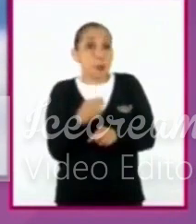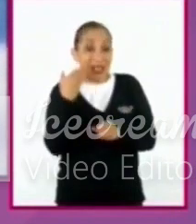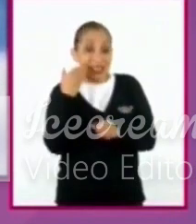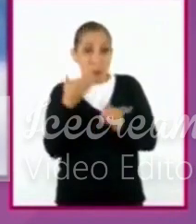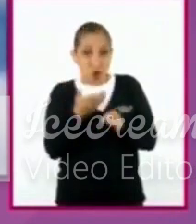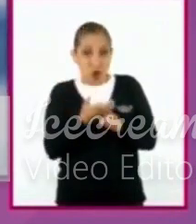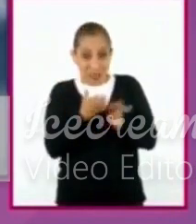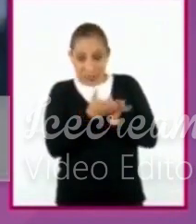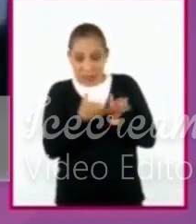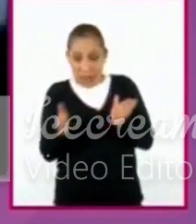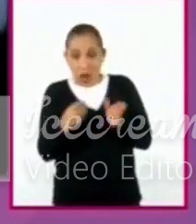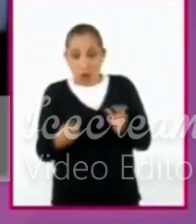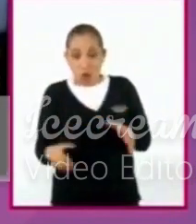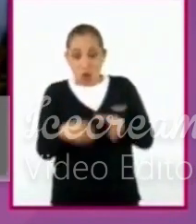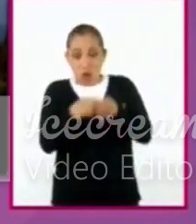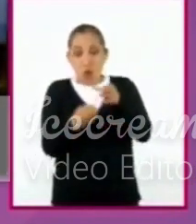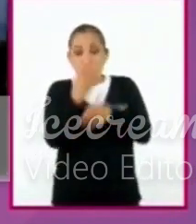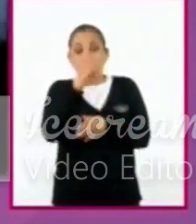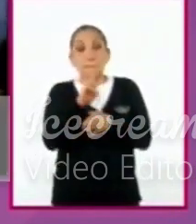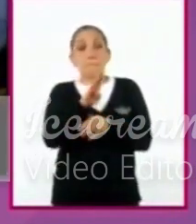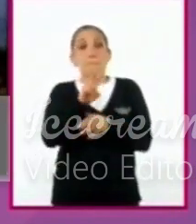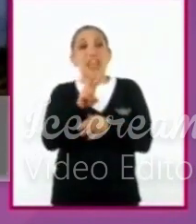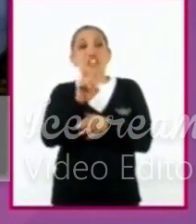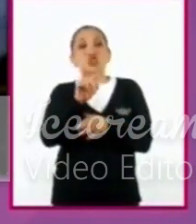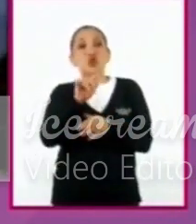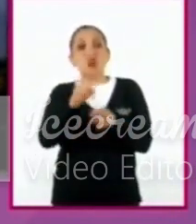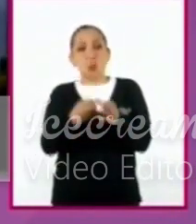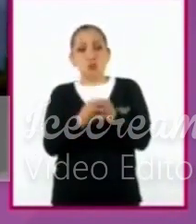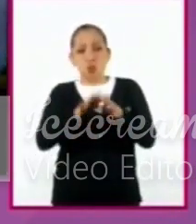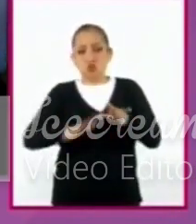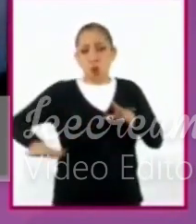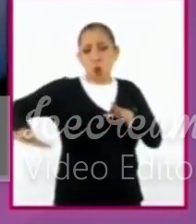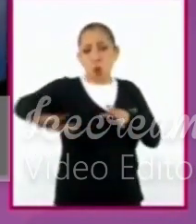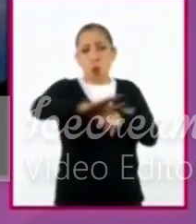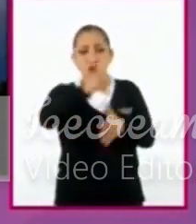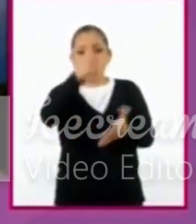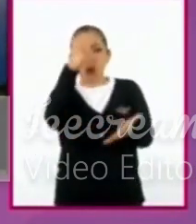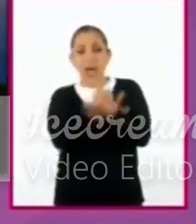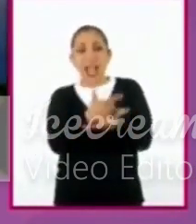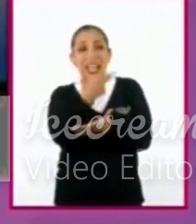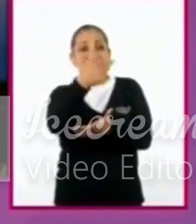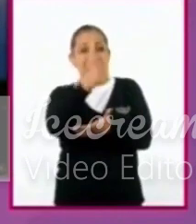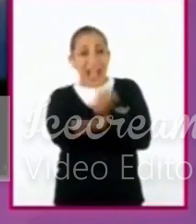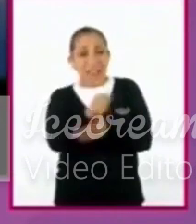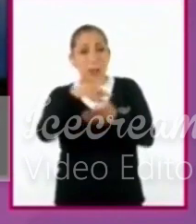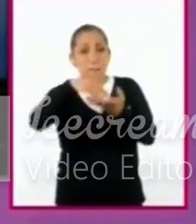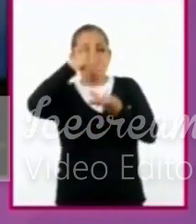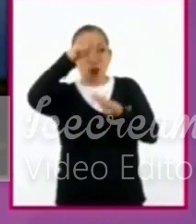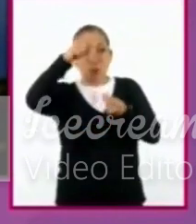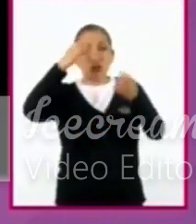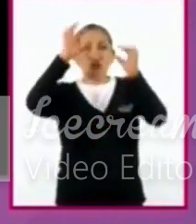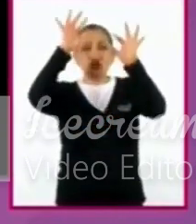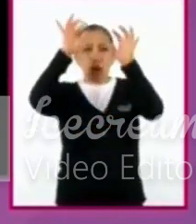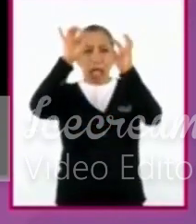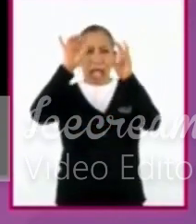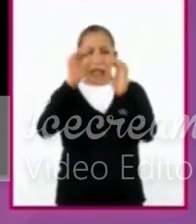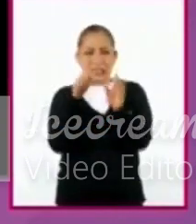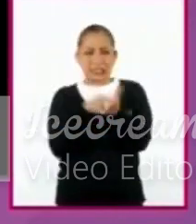nuestra era, cuando el volcán Vesuvio hizo erupción, cubriendo a toda la ciudad de gases, polvo y cenizas.